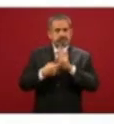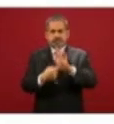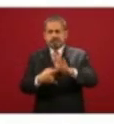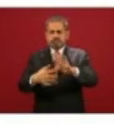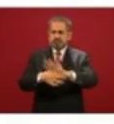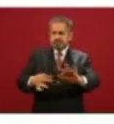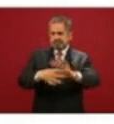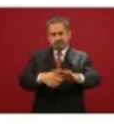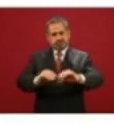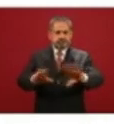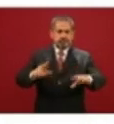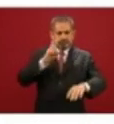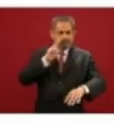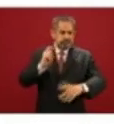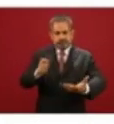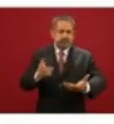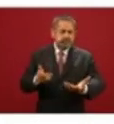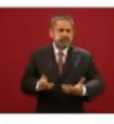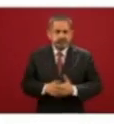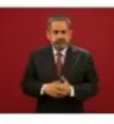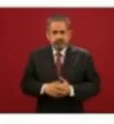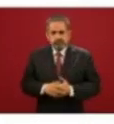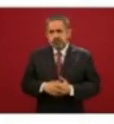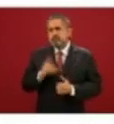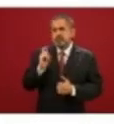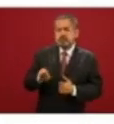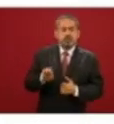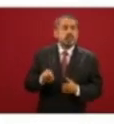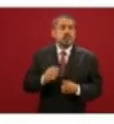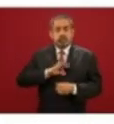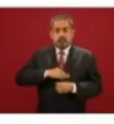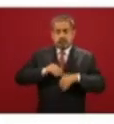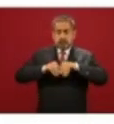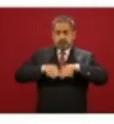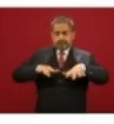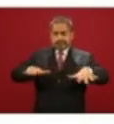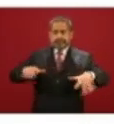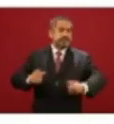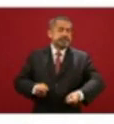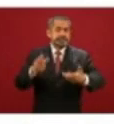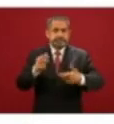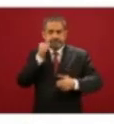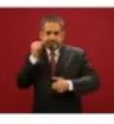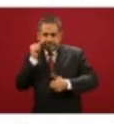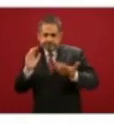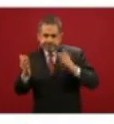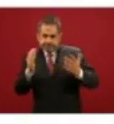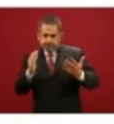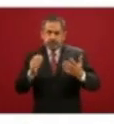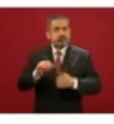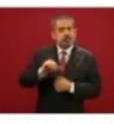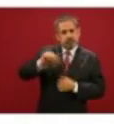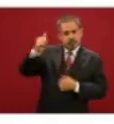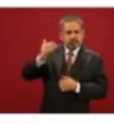ver también qué magnitud hay de esta epidemia y compararla, como hacía el compañero ayer, con otros fenómenos de